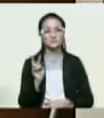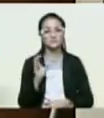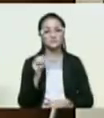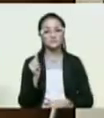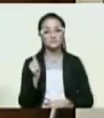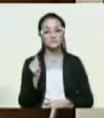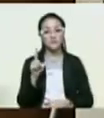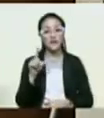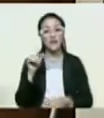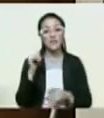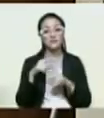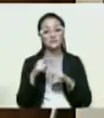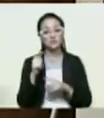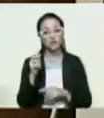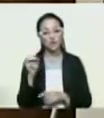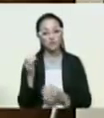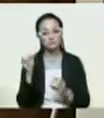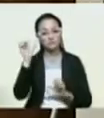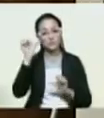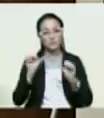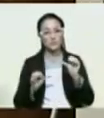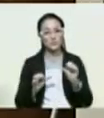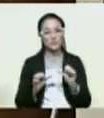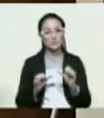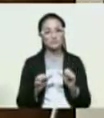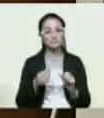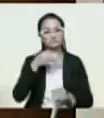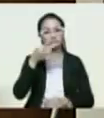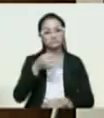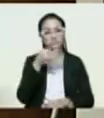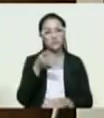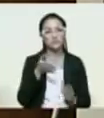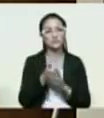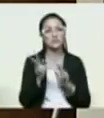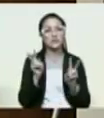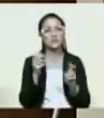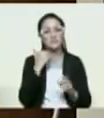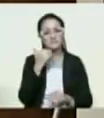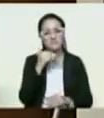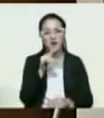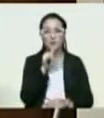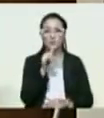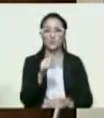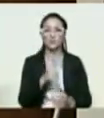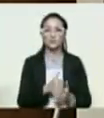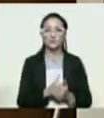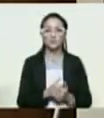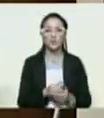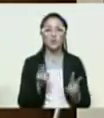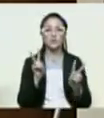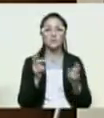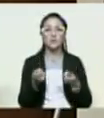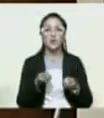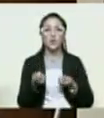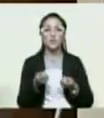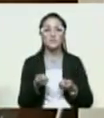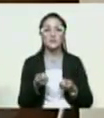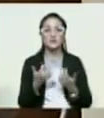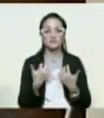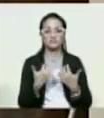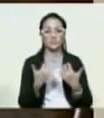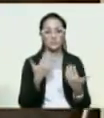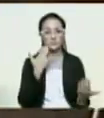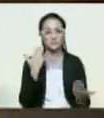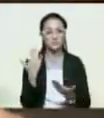quien va a ofrecer algunas palabras en relación a los recientes anuncios hechos en materia económica por el poder ejecutivo